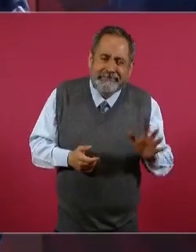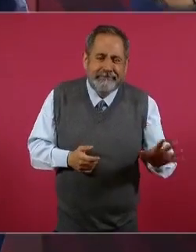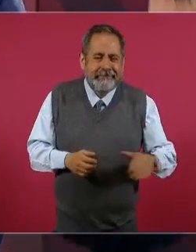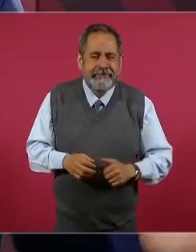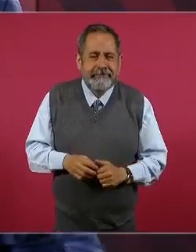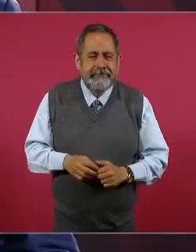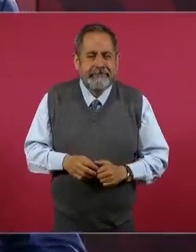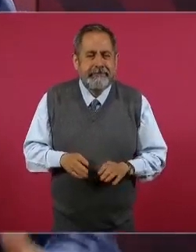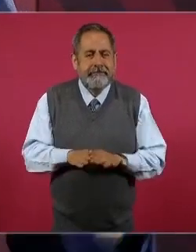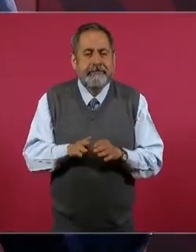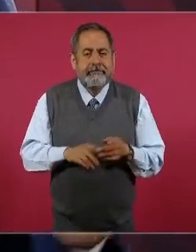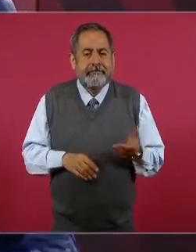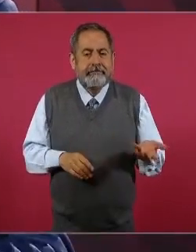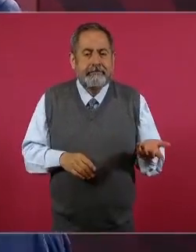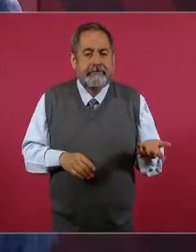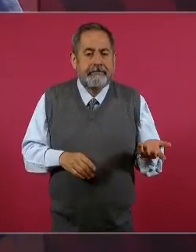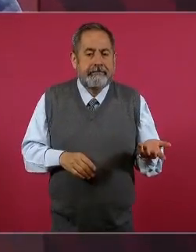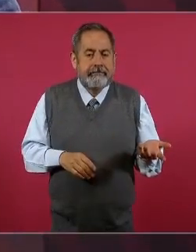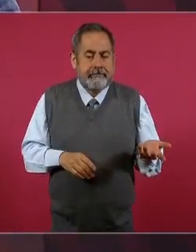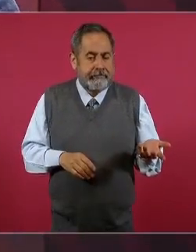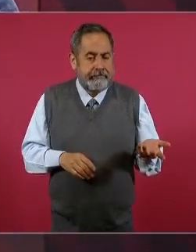llega al